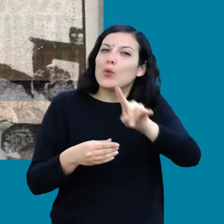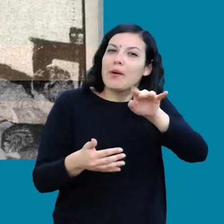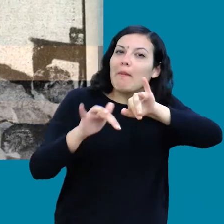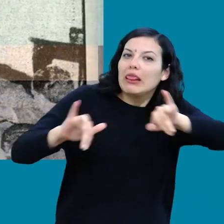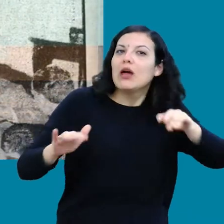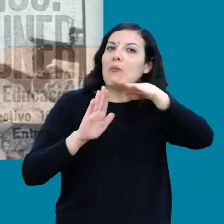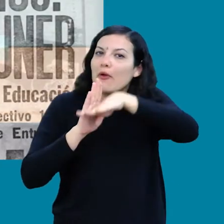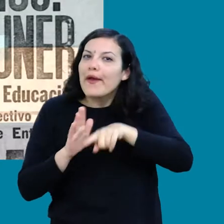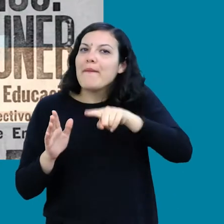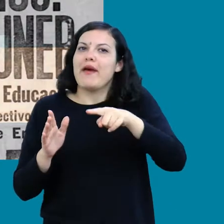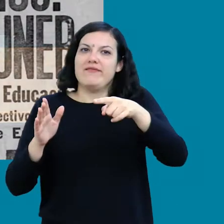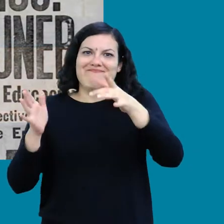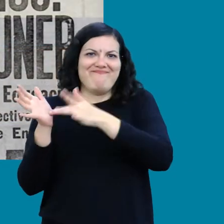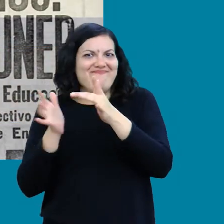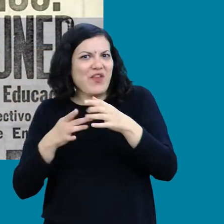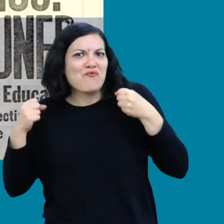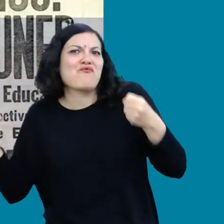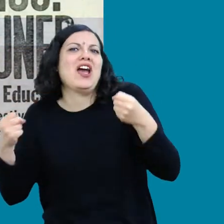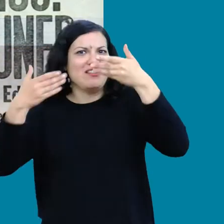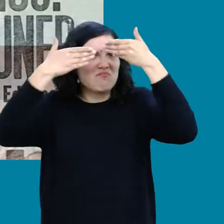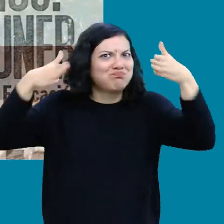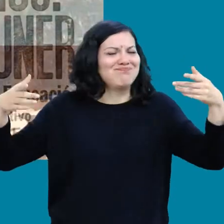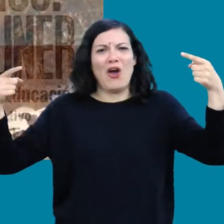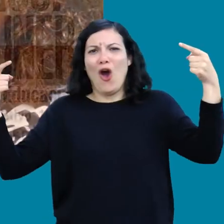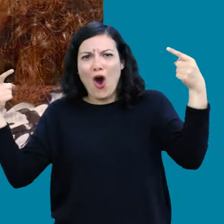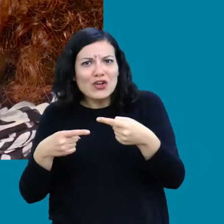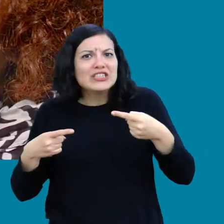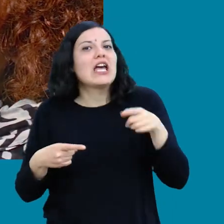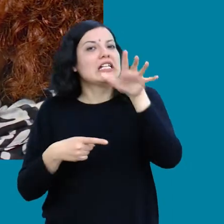programa antiilustrado, antiluminista, un regionalismo